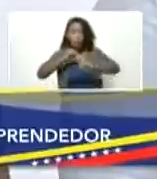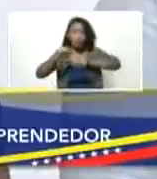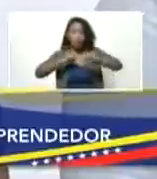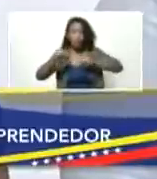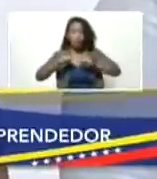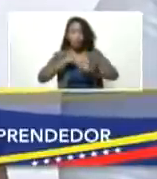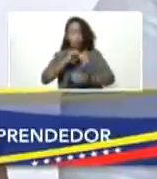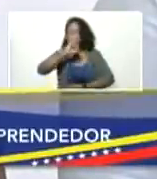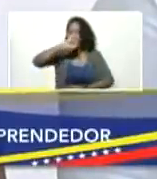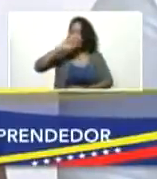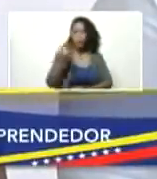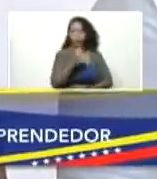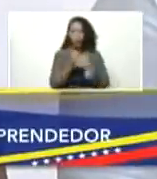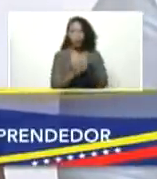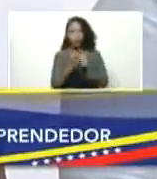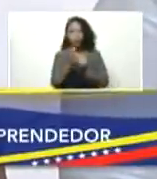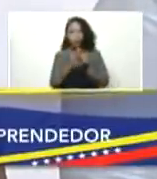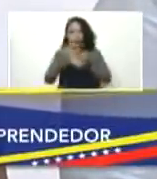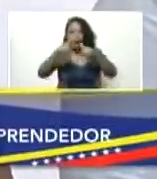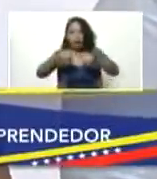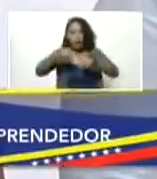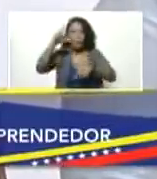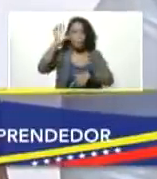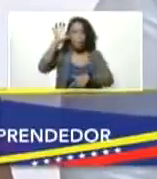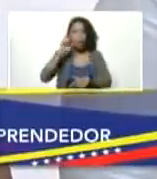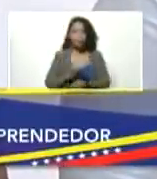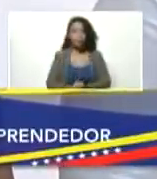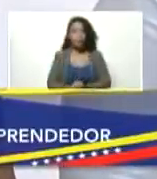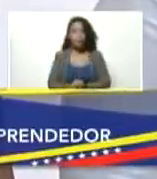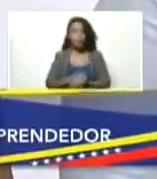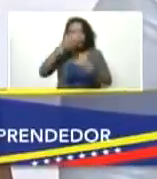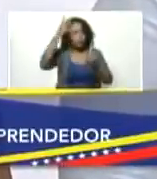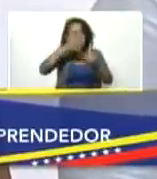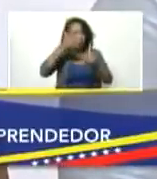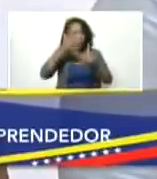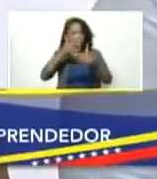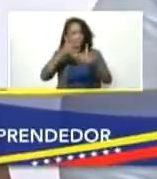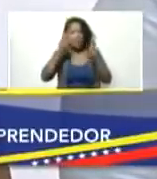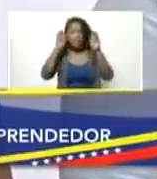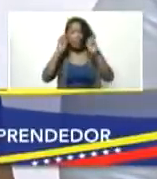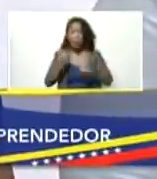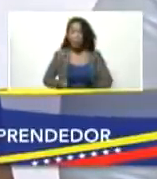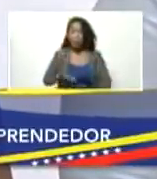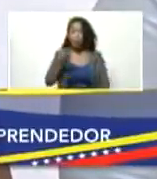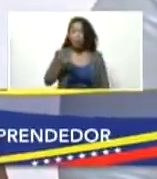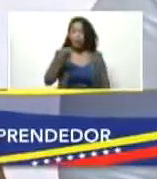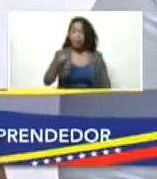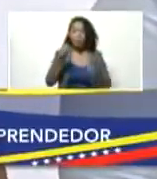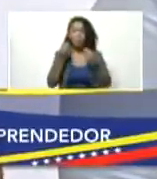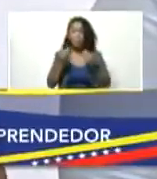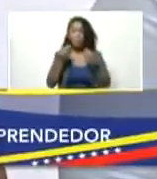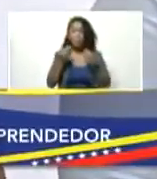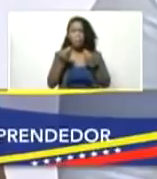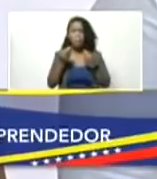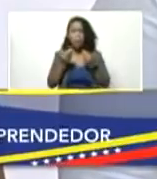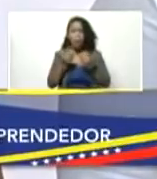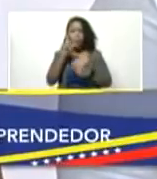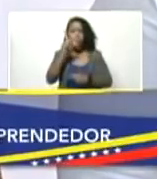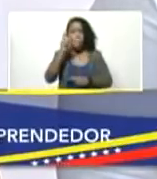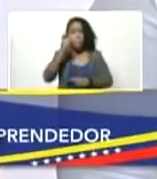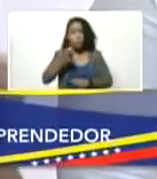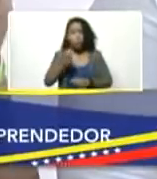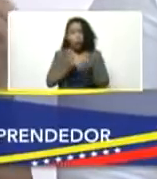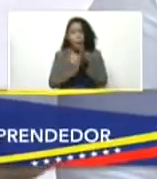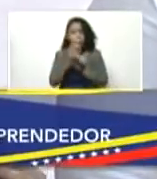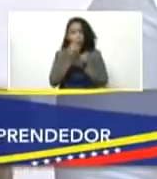esta gran pasión por emprender en nuestro país. La formación es un elemento sumamente importante para un emprendedor, pues